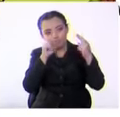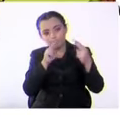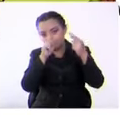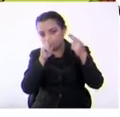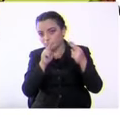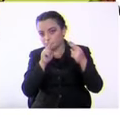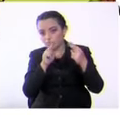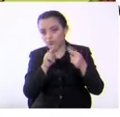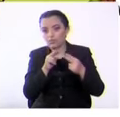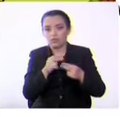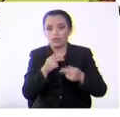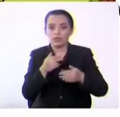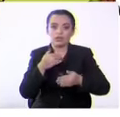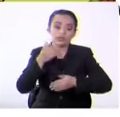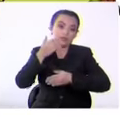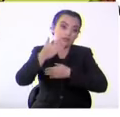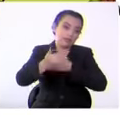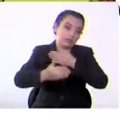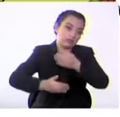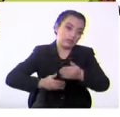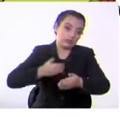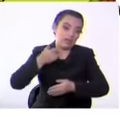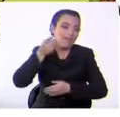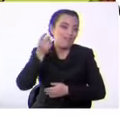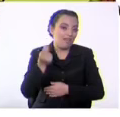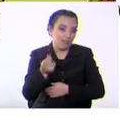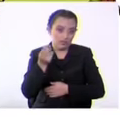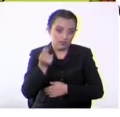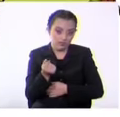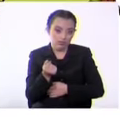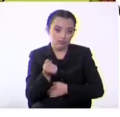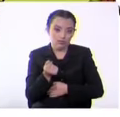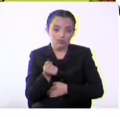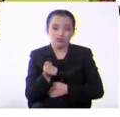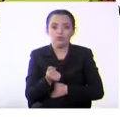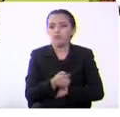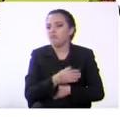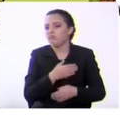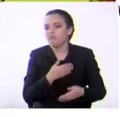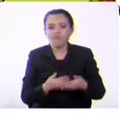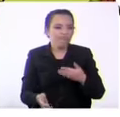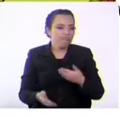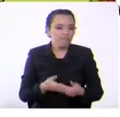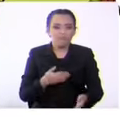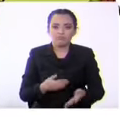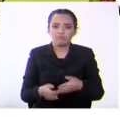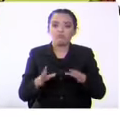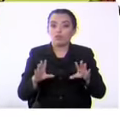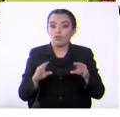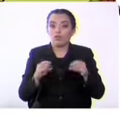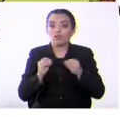se reproducen con más facilidad, no importa si no reflejan una adaptación de supervivencia.